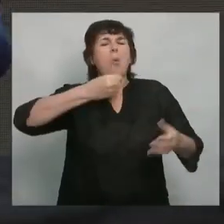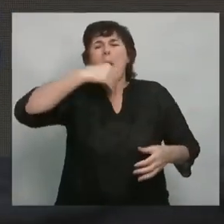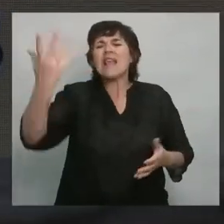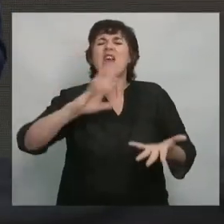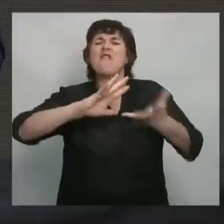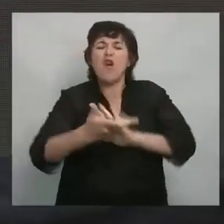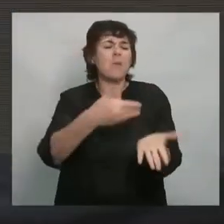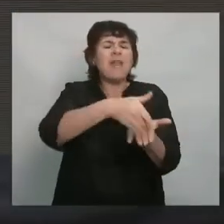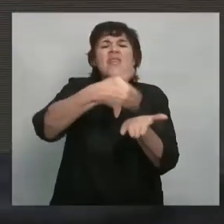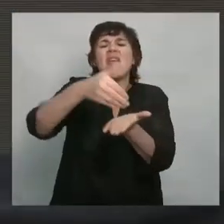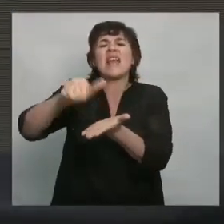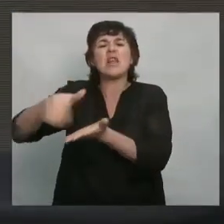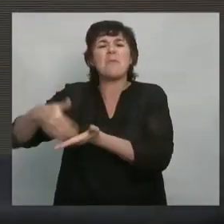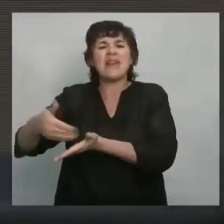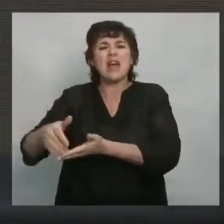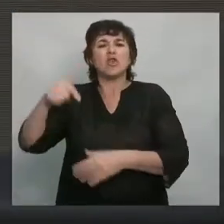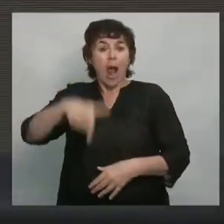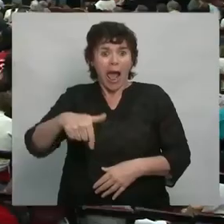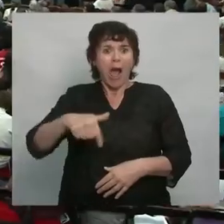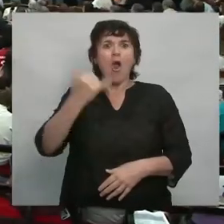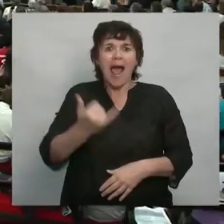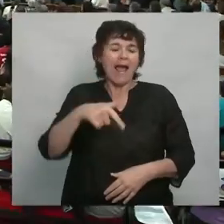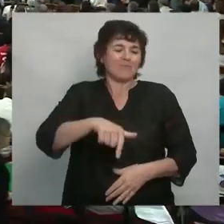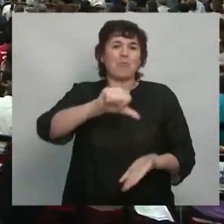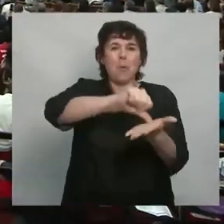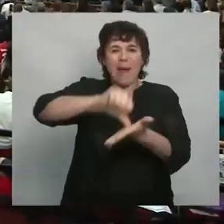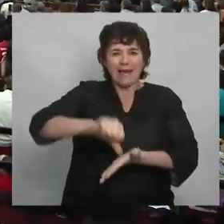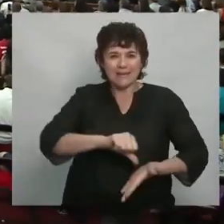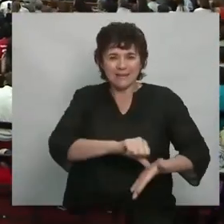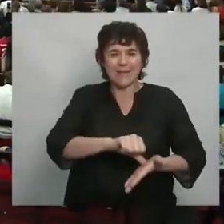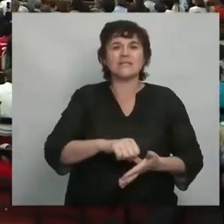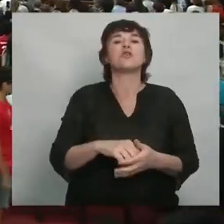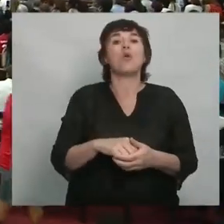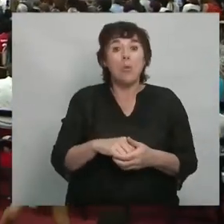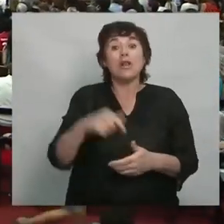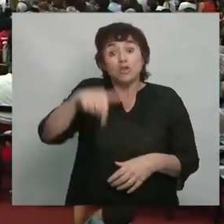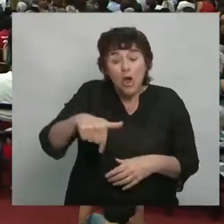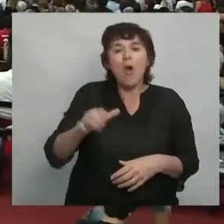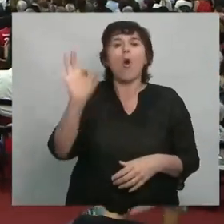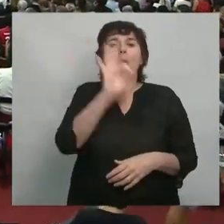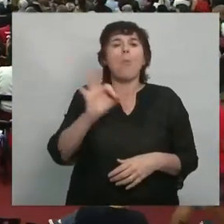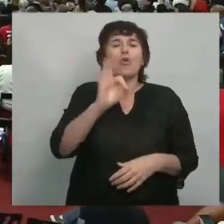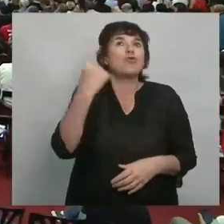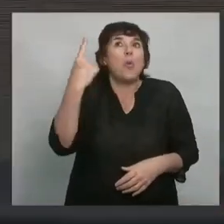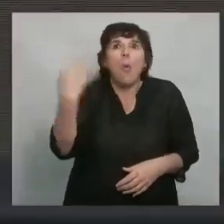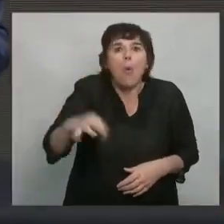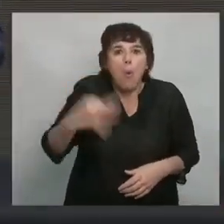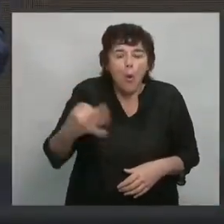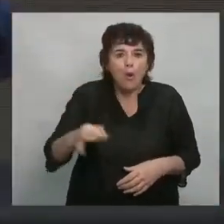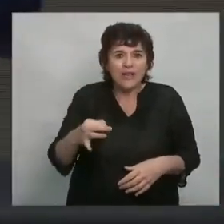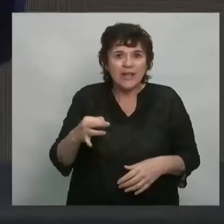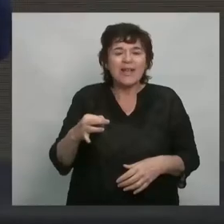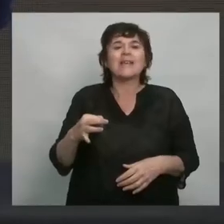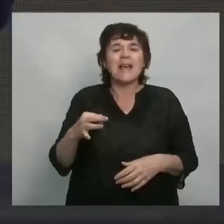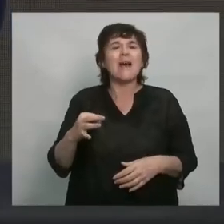hoy se imponen en nuestros países. Por lo tanto, creemos que esta es una oportunidad única que tenemos